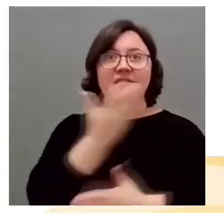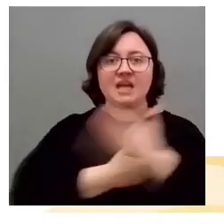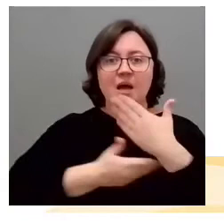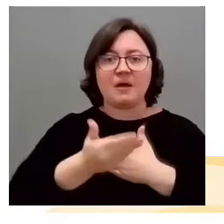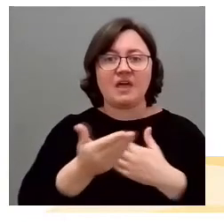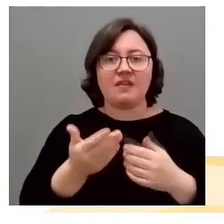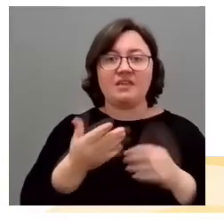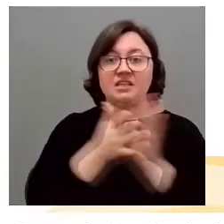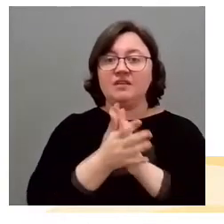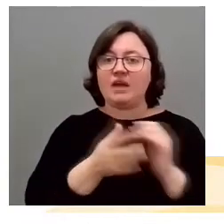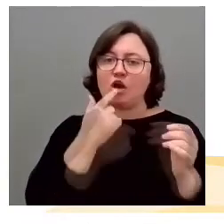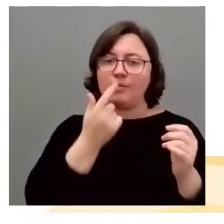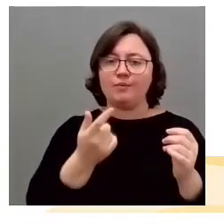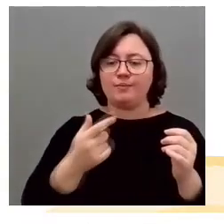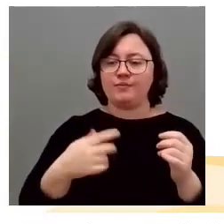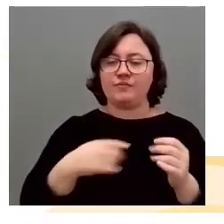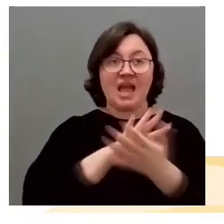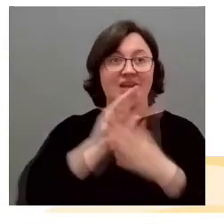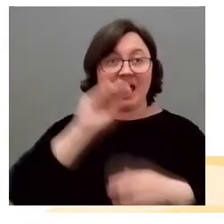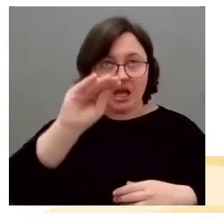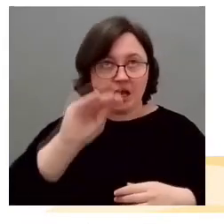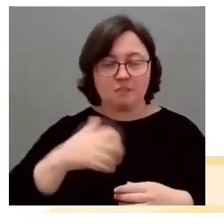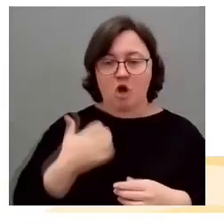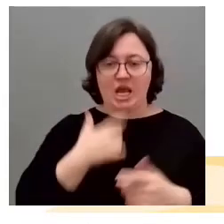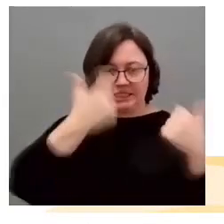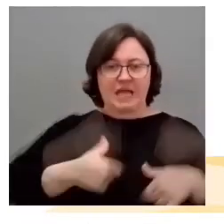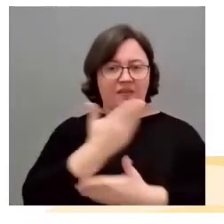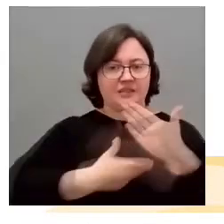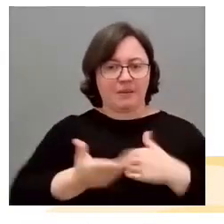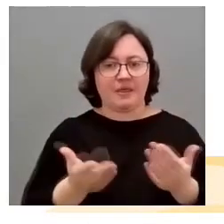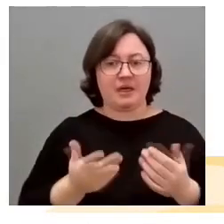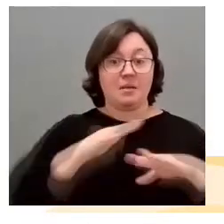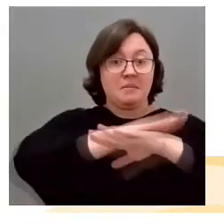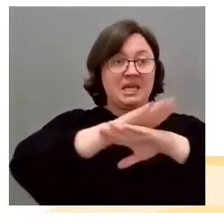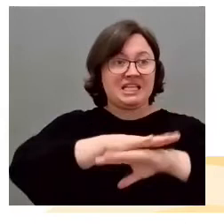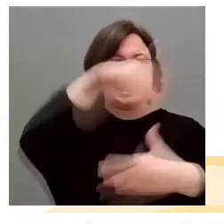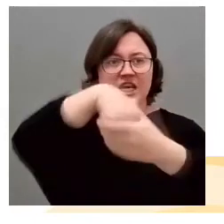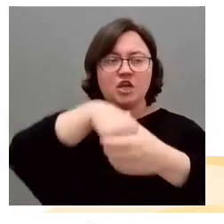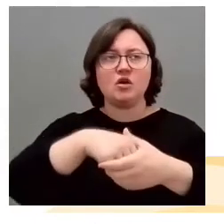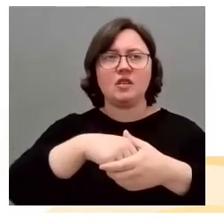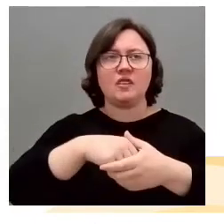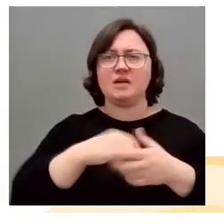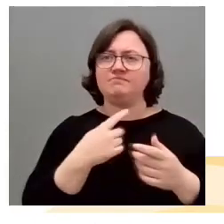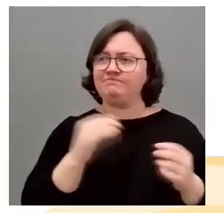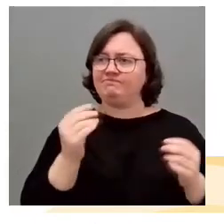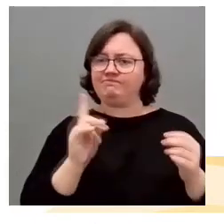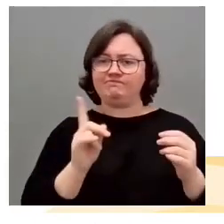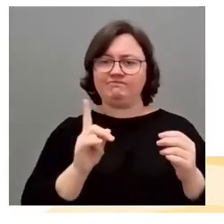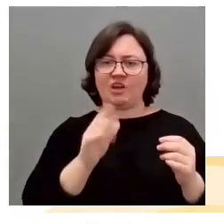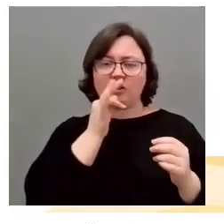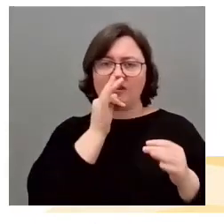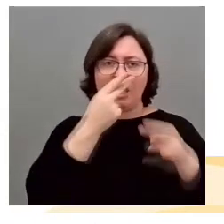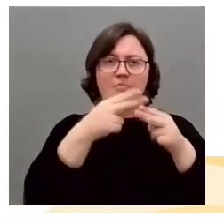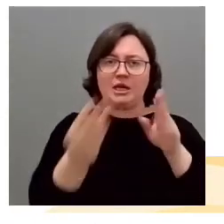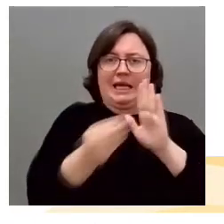el hermano incómodo en las reuniones, ¿no? La discapacidad y ministerios, pues que no terminan todavía de incluirlo en sus